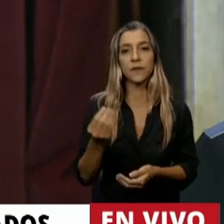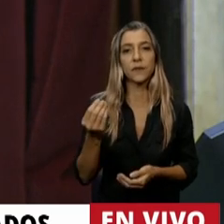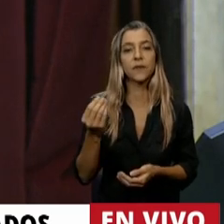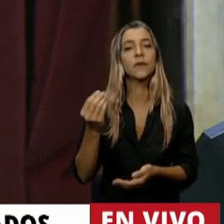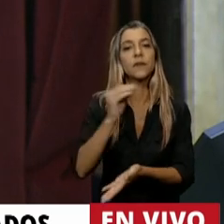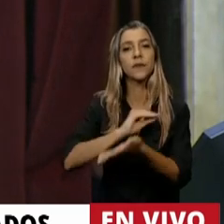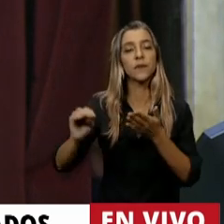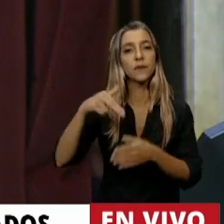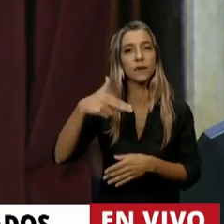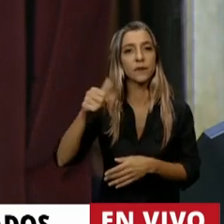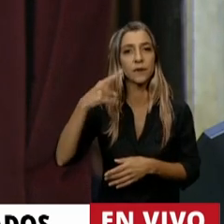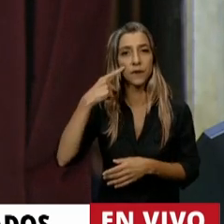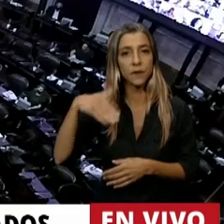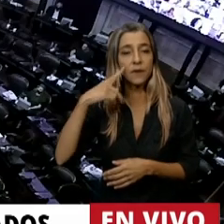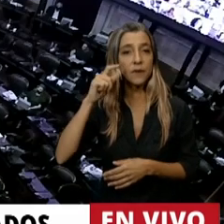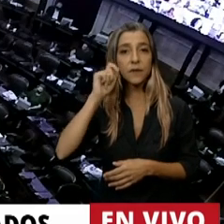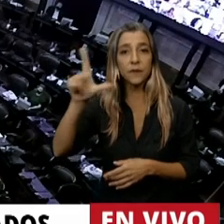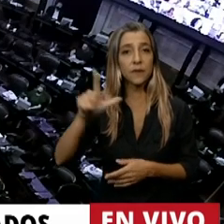Diputado Nani Miguel.